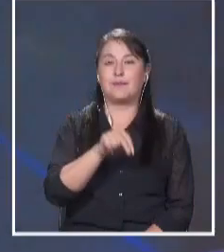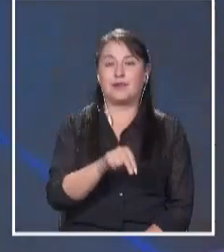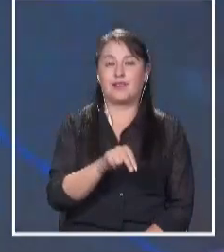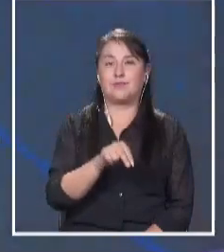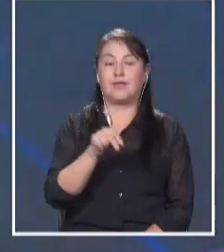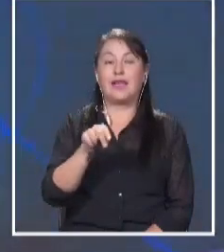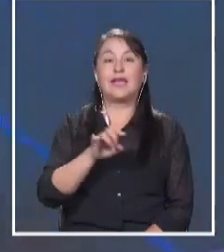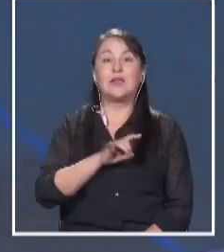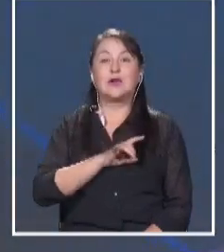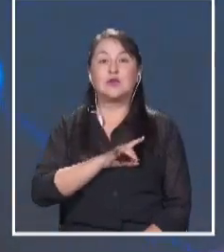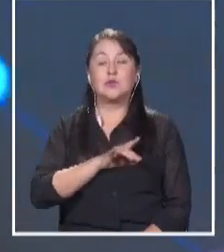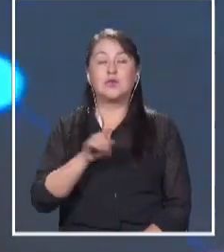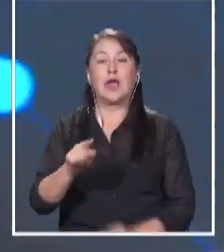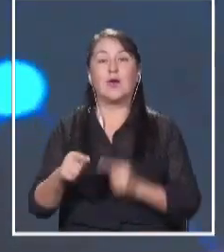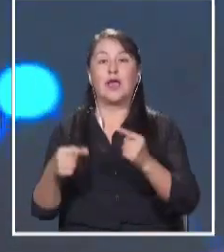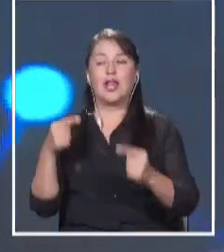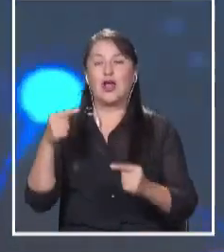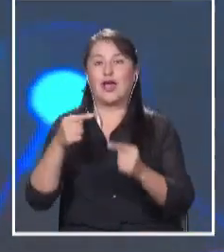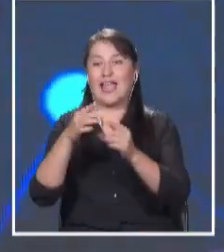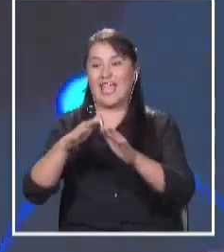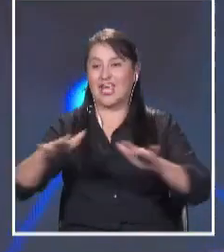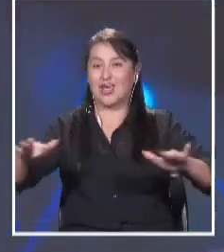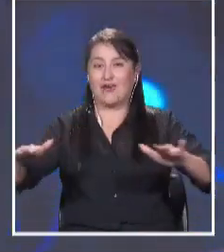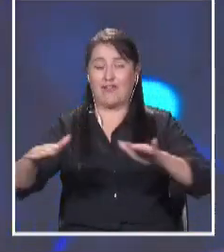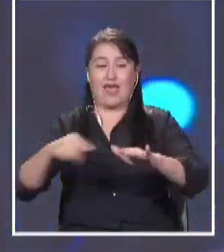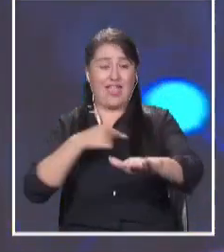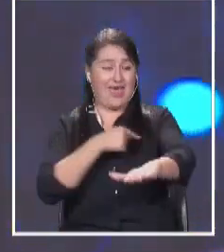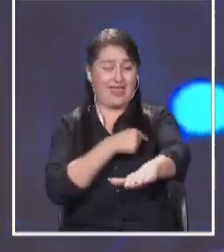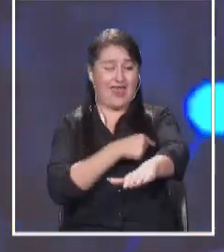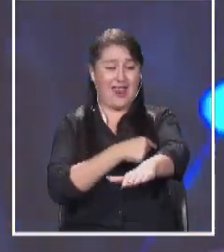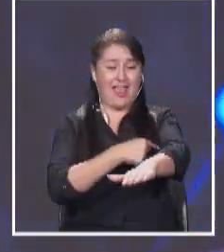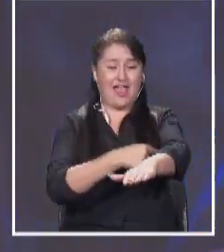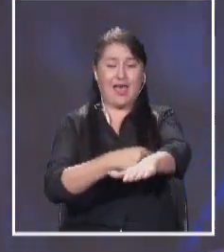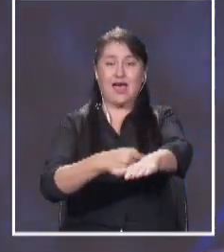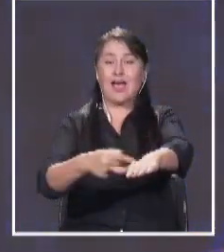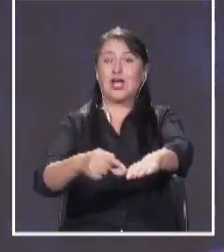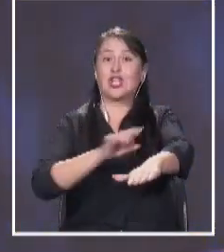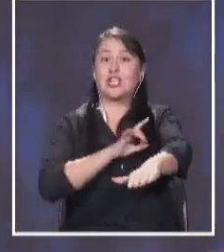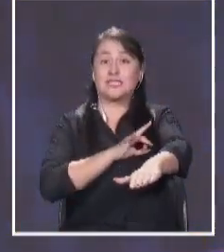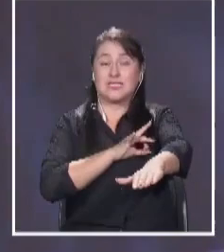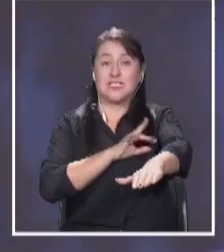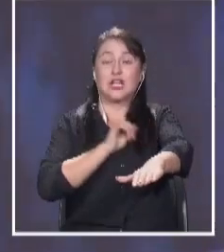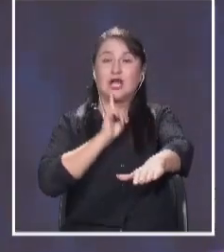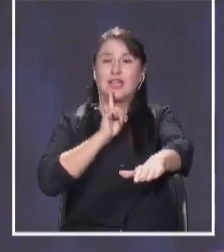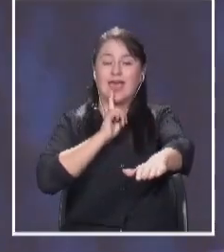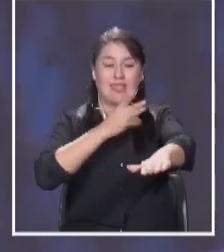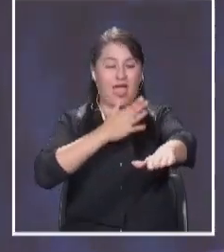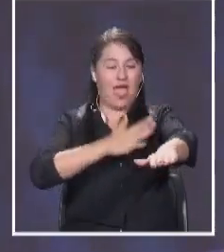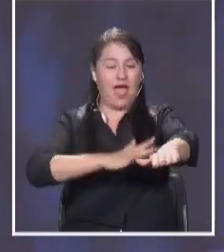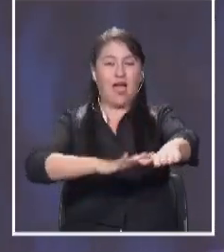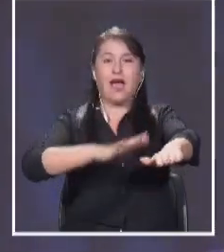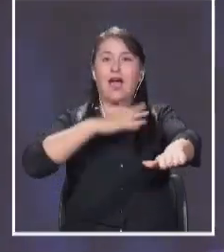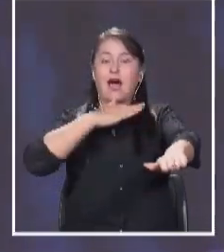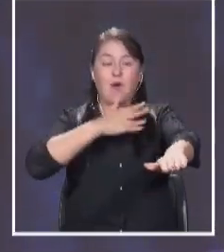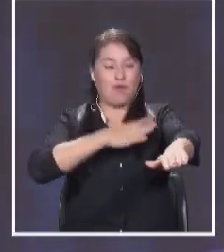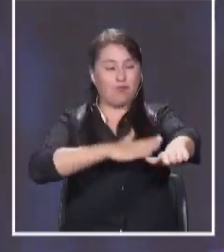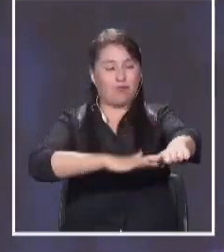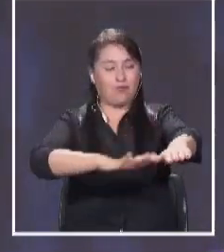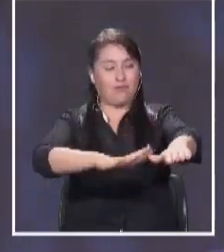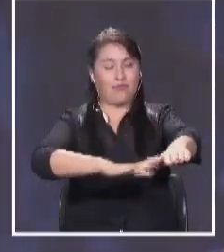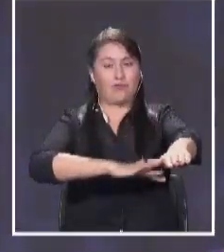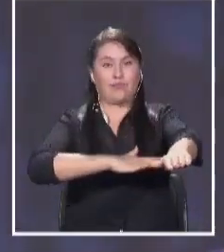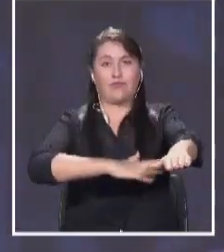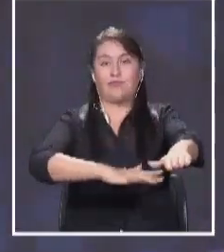geografía. Y dice: frente a este largo territorio de Chile se extiende un océano tan inmenso que es difícil volver a